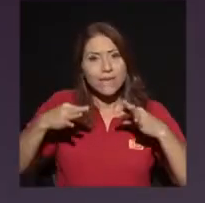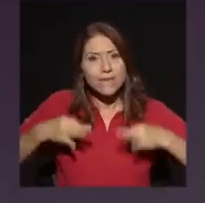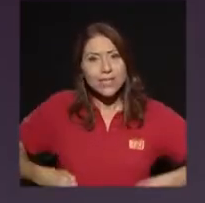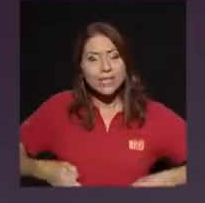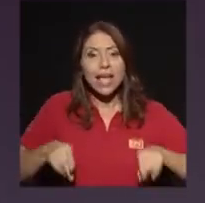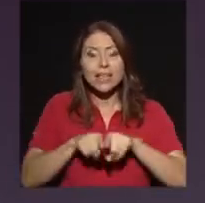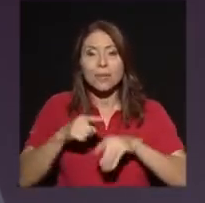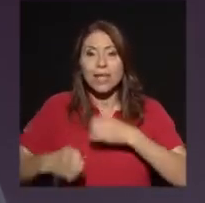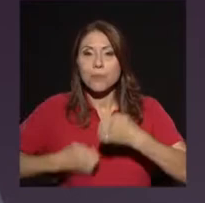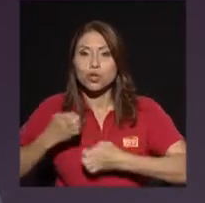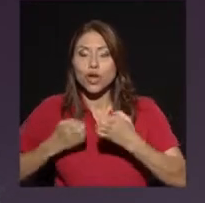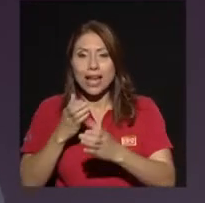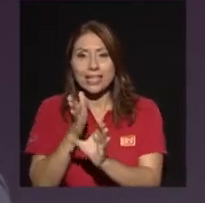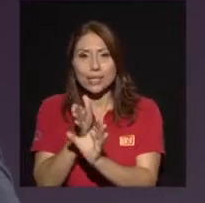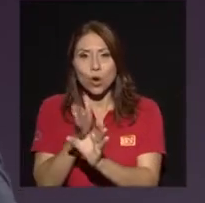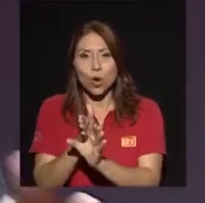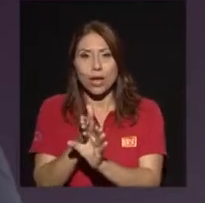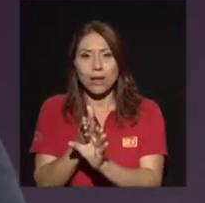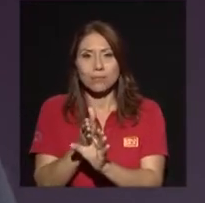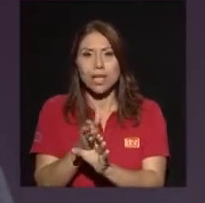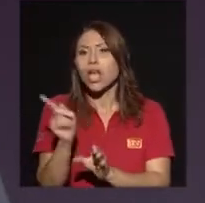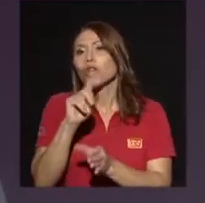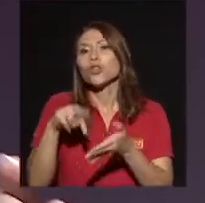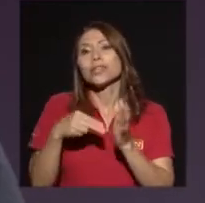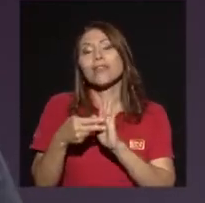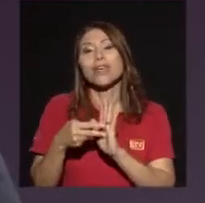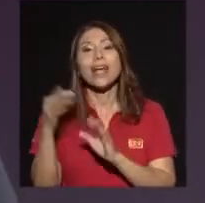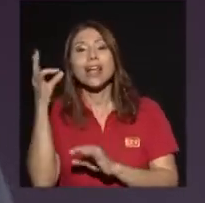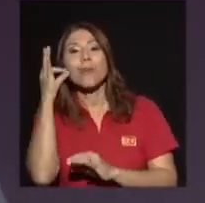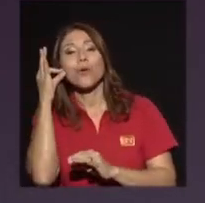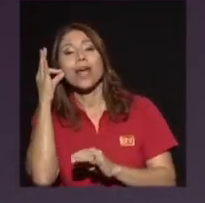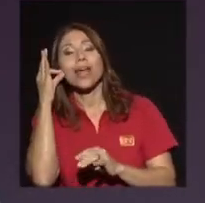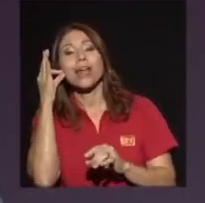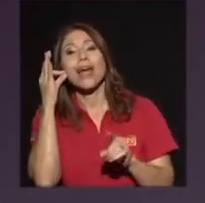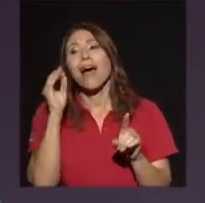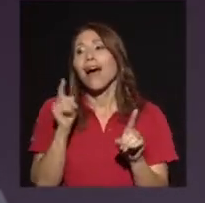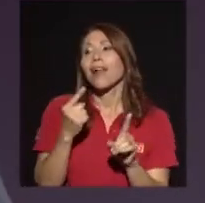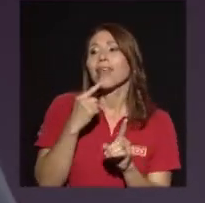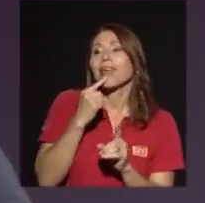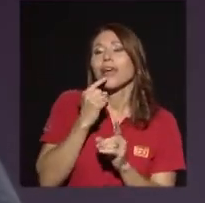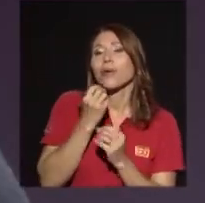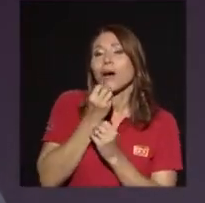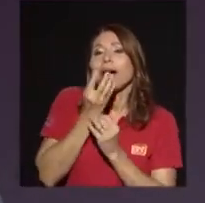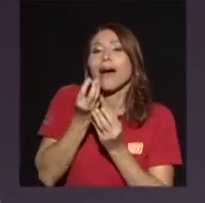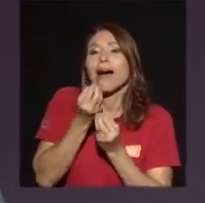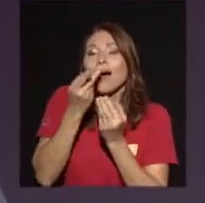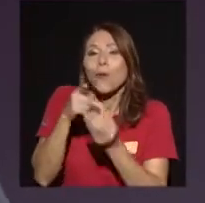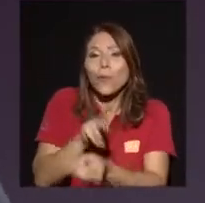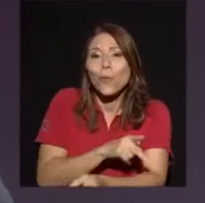psicológica. Las mujeres no es como que le lanzaron un lindo poema de Galeano, sino que le dijeron